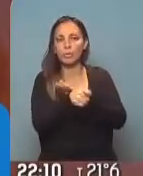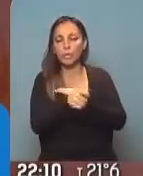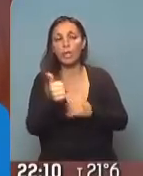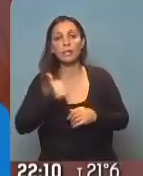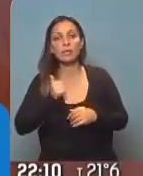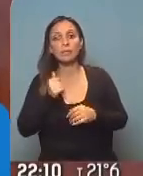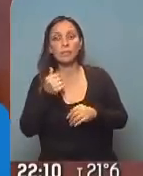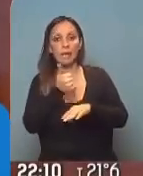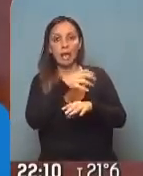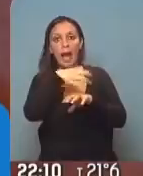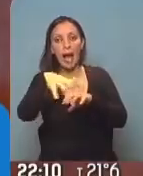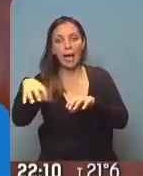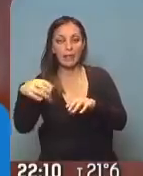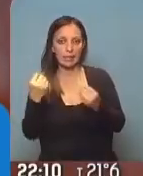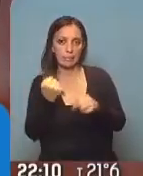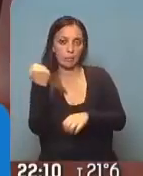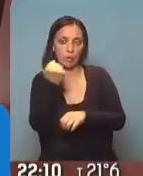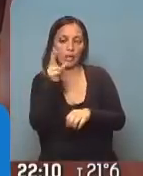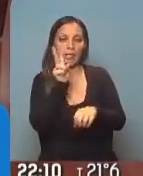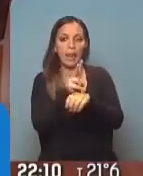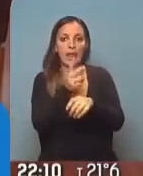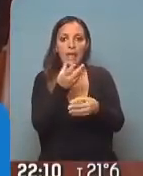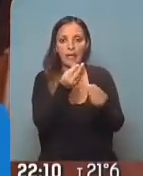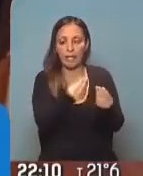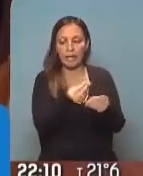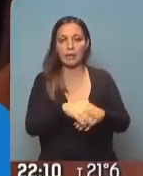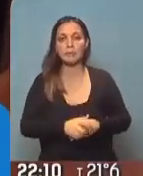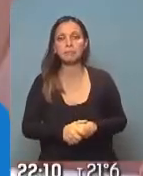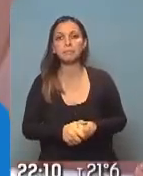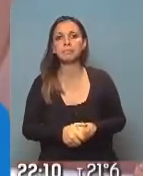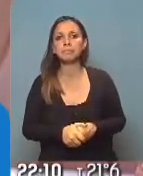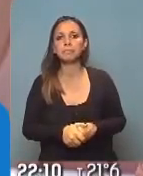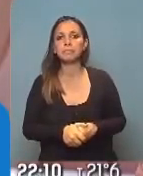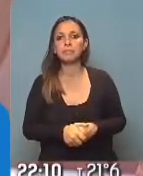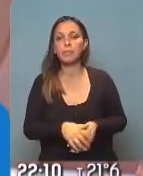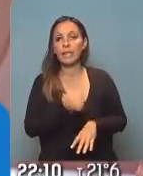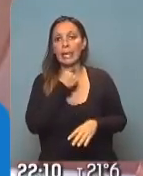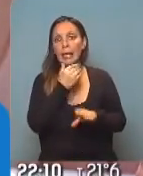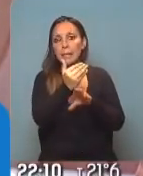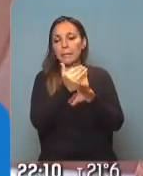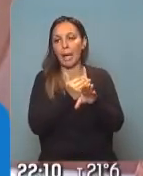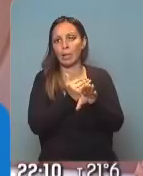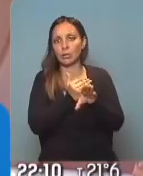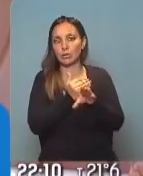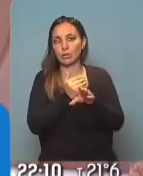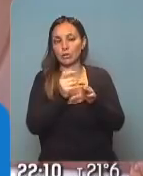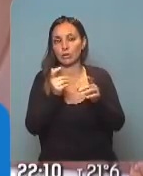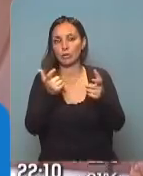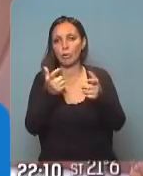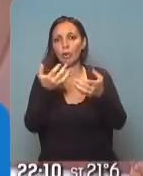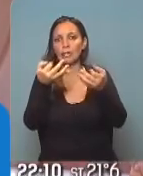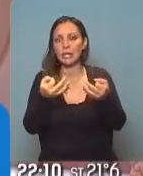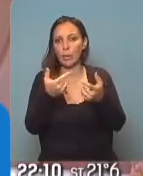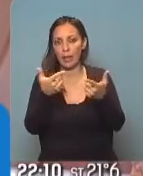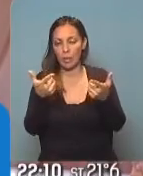seguridad y defensa para trabajar alrededor de otra de las grandes promesas, que es bajar los niveles de inseguridad. Pero es interesante pensar que los militares no se